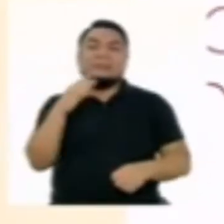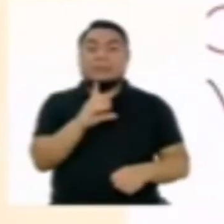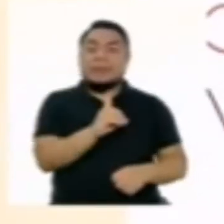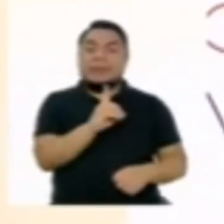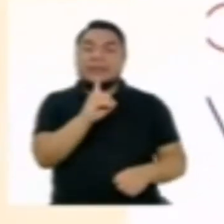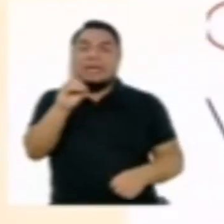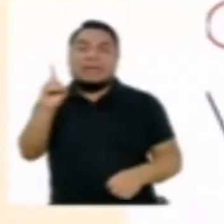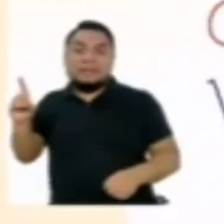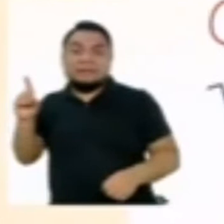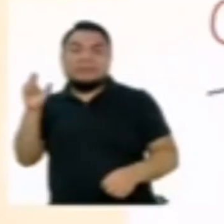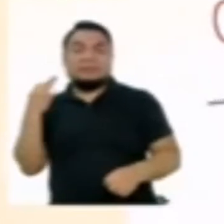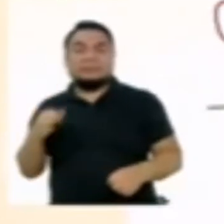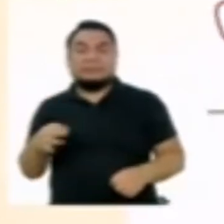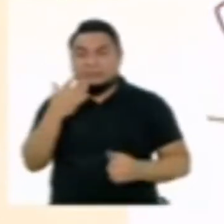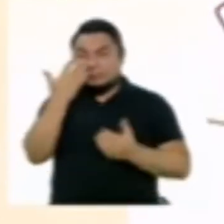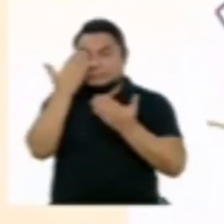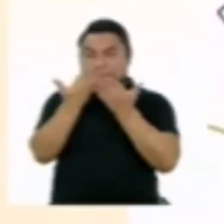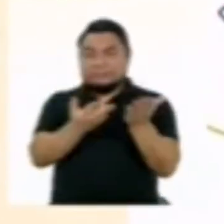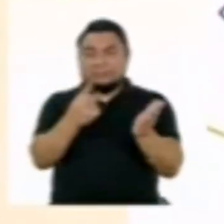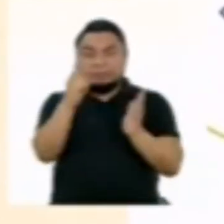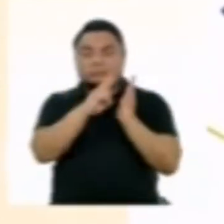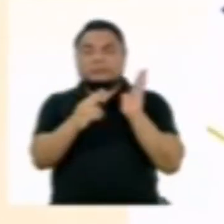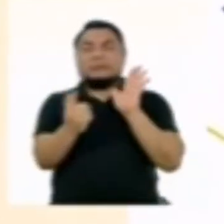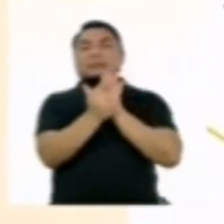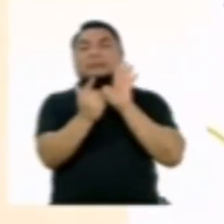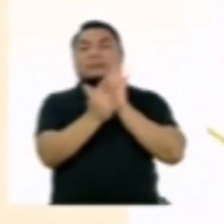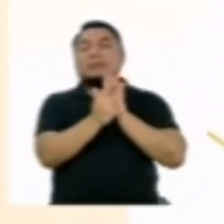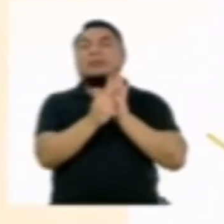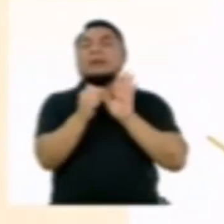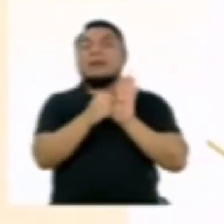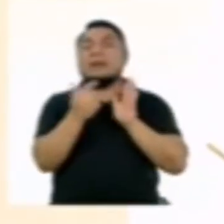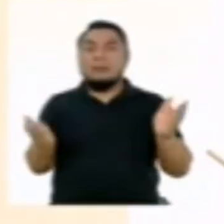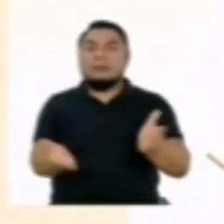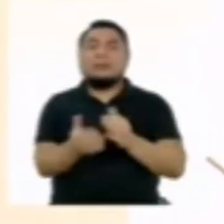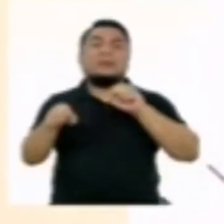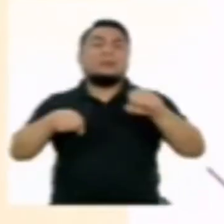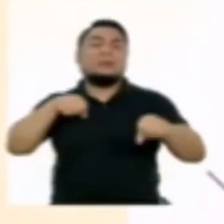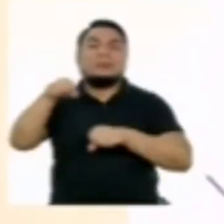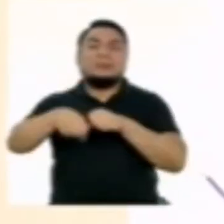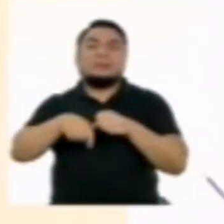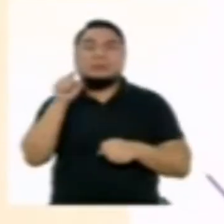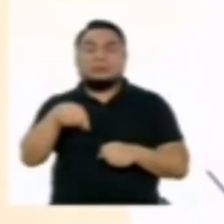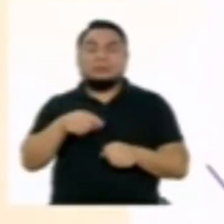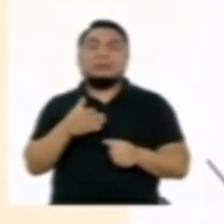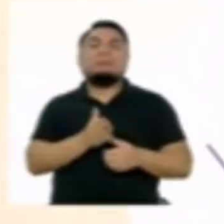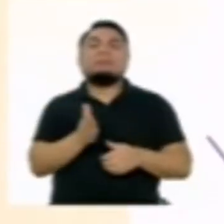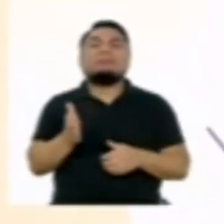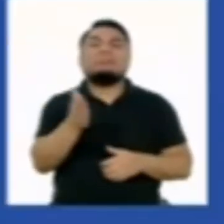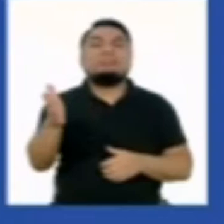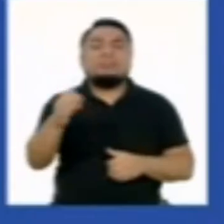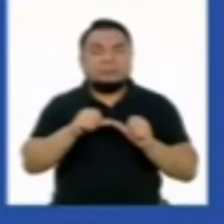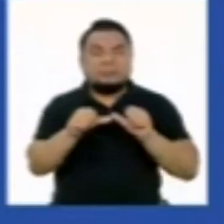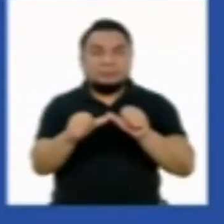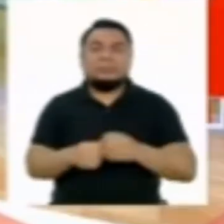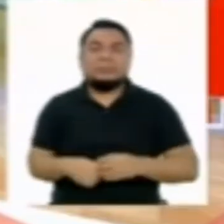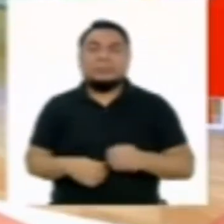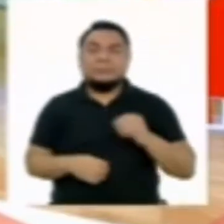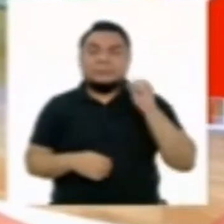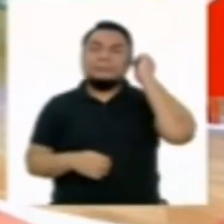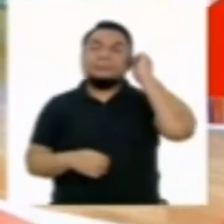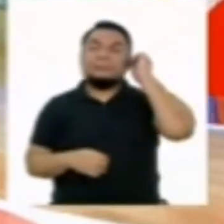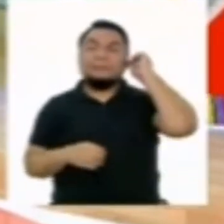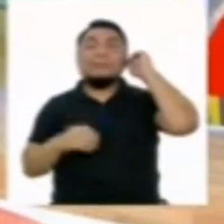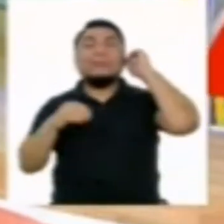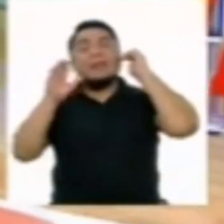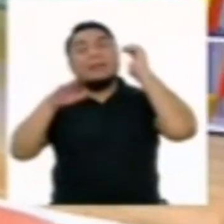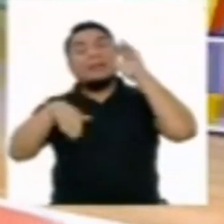la derecha. Los invito a leer el reglamento de la ley que promueve el uso de la bicicleta como medio de transporte sostenible.